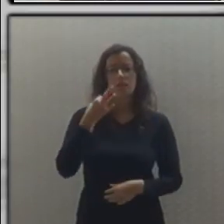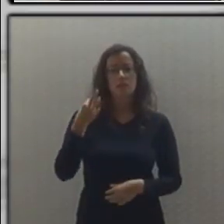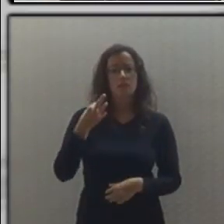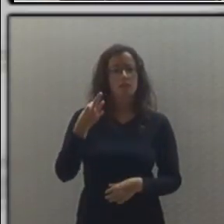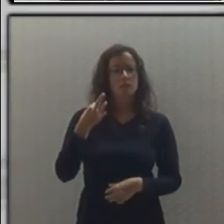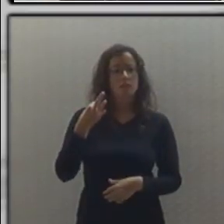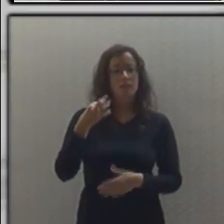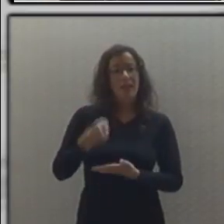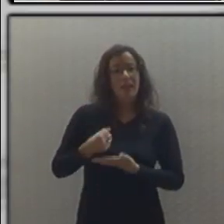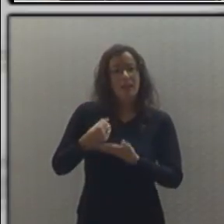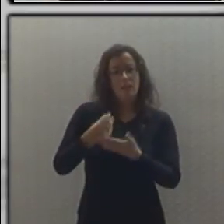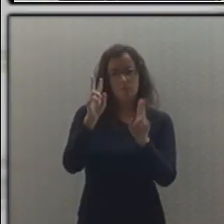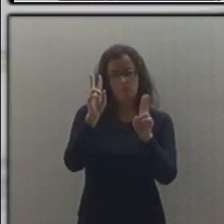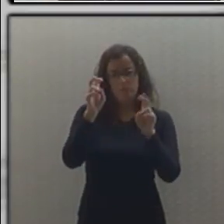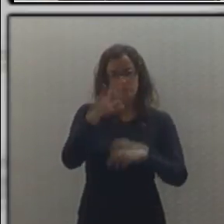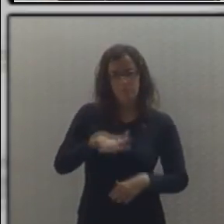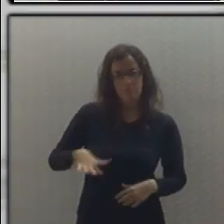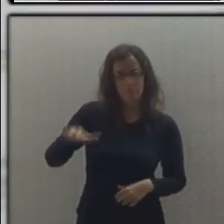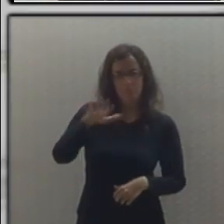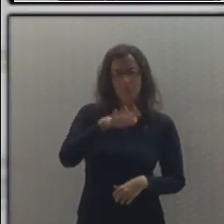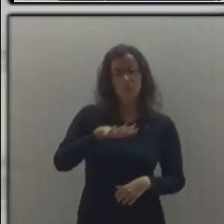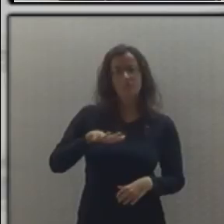herencia de este lugar, que son